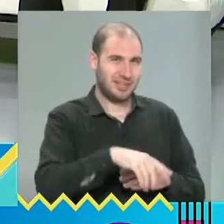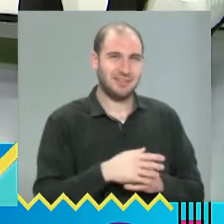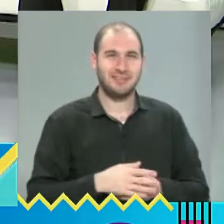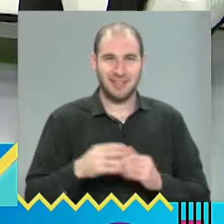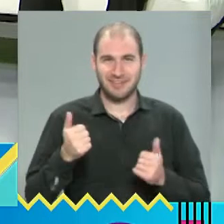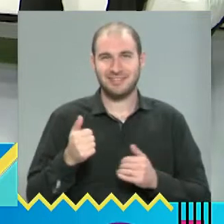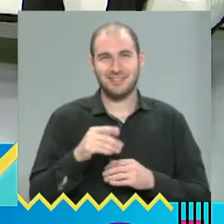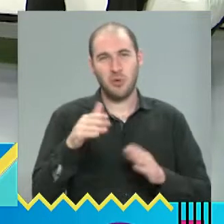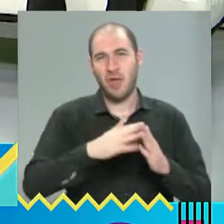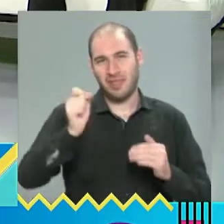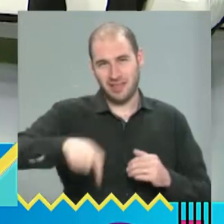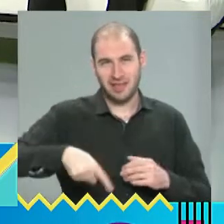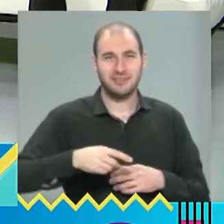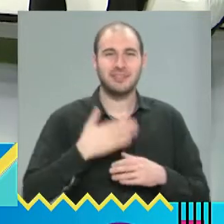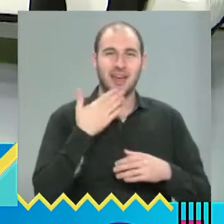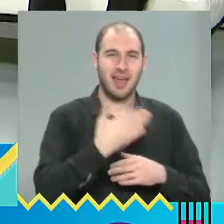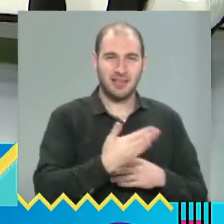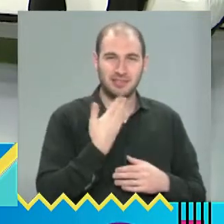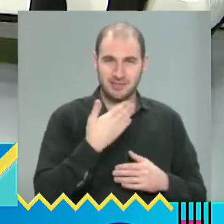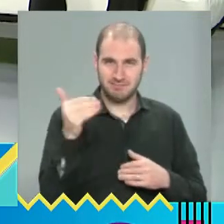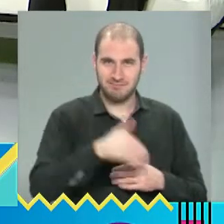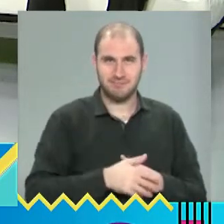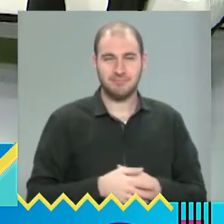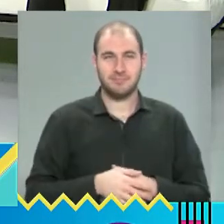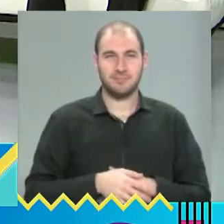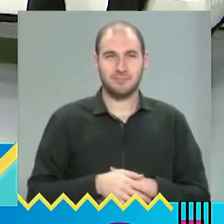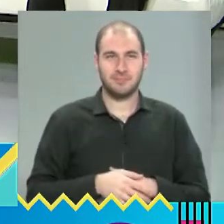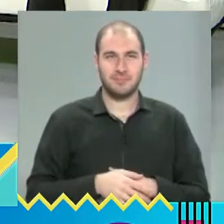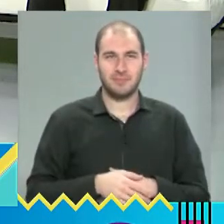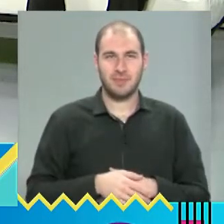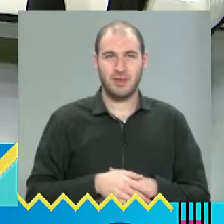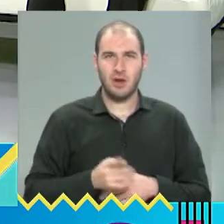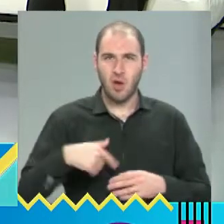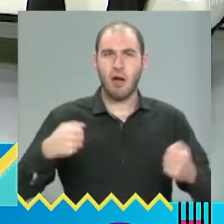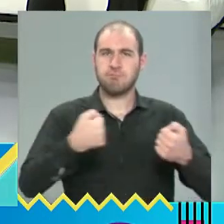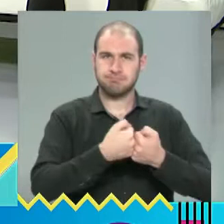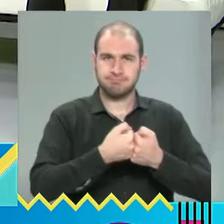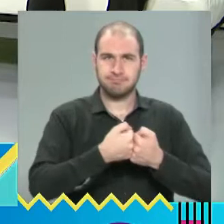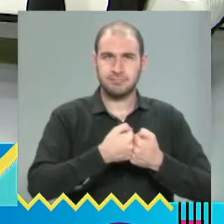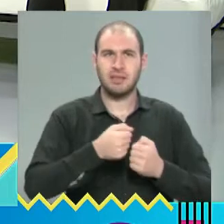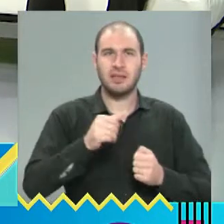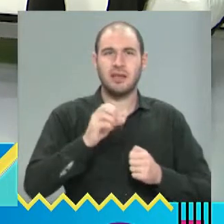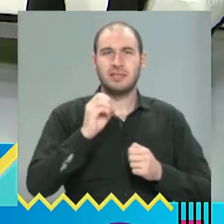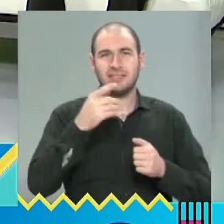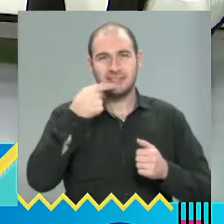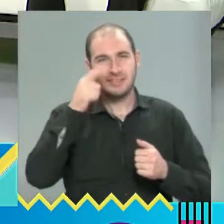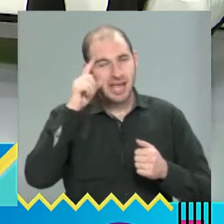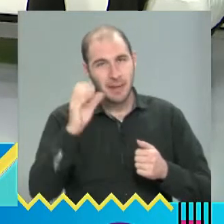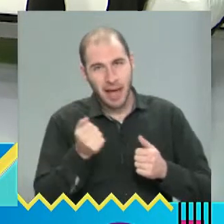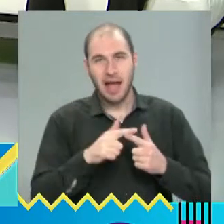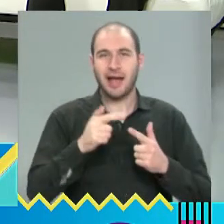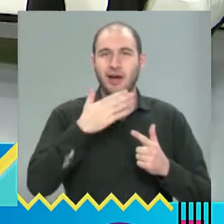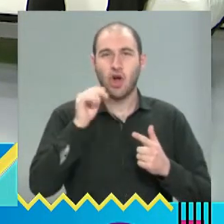de la casa. Nuestra casa. Es verdad. Gracias por acotarlo. Si estamos de acuerdo, los voy a llamar como Seba,